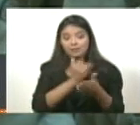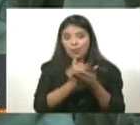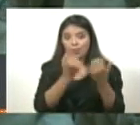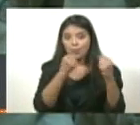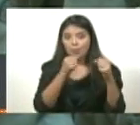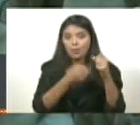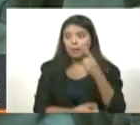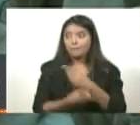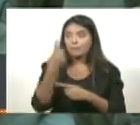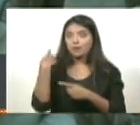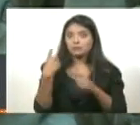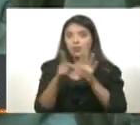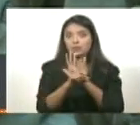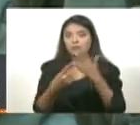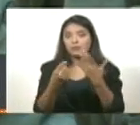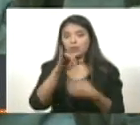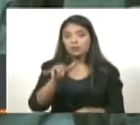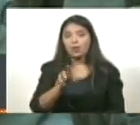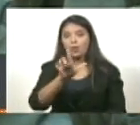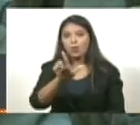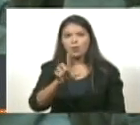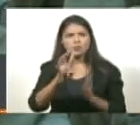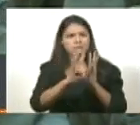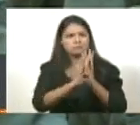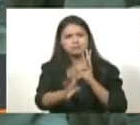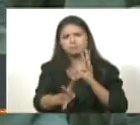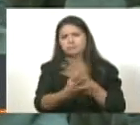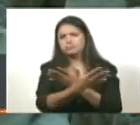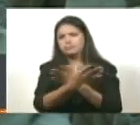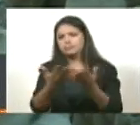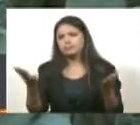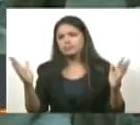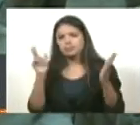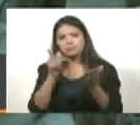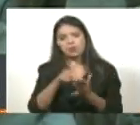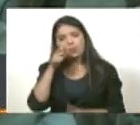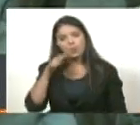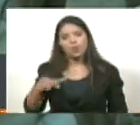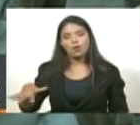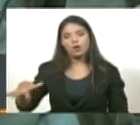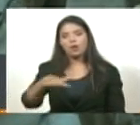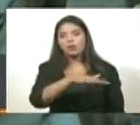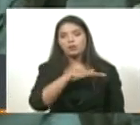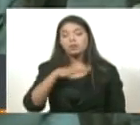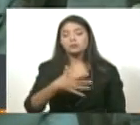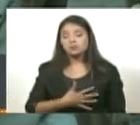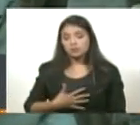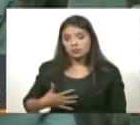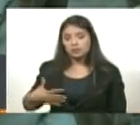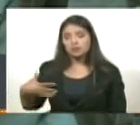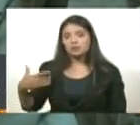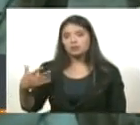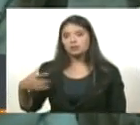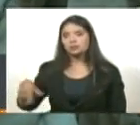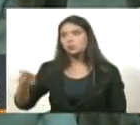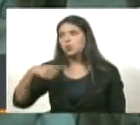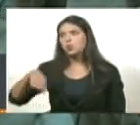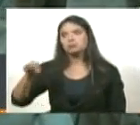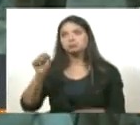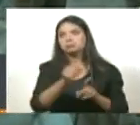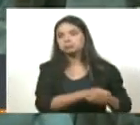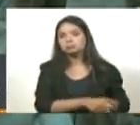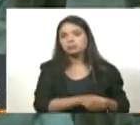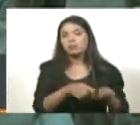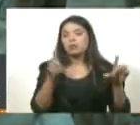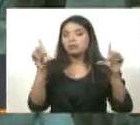el pasado 16 de julio con una extraordinaria participación del pueblo que quiso ser invisibilizada por los